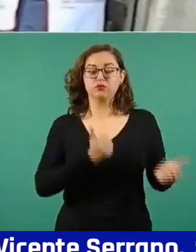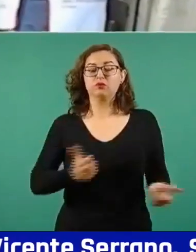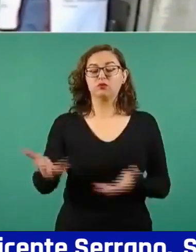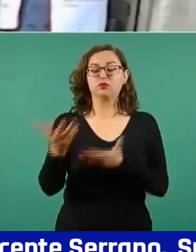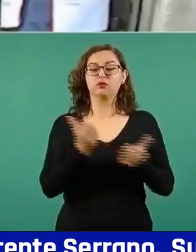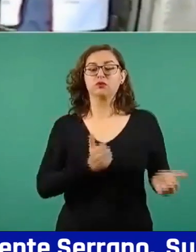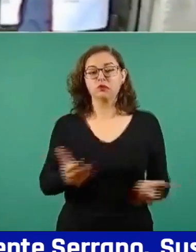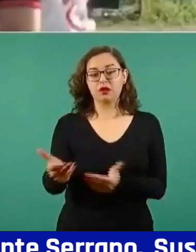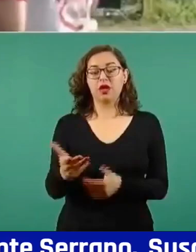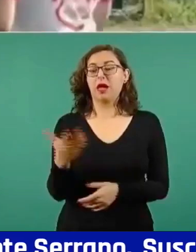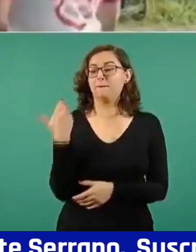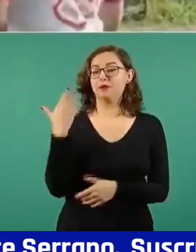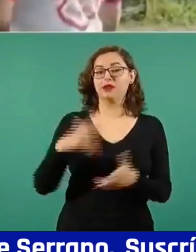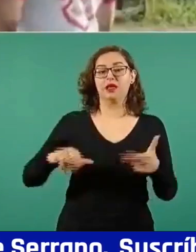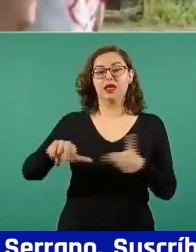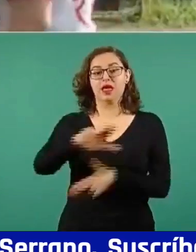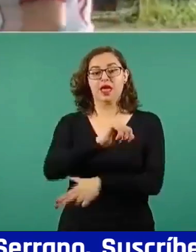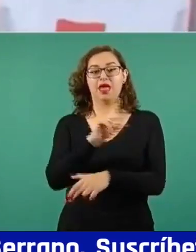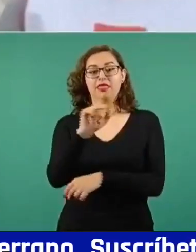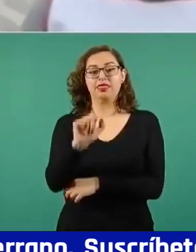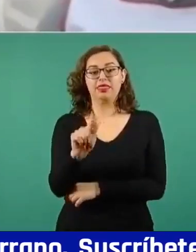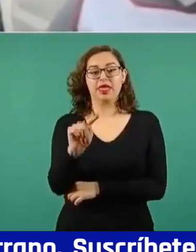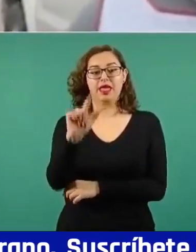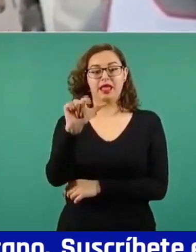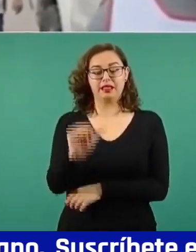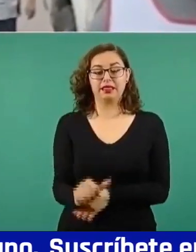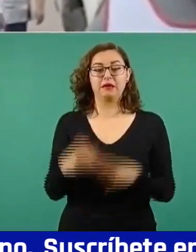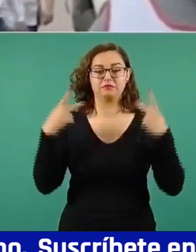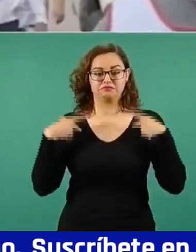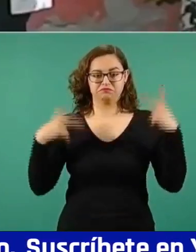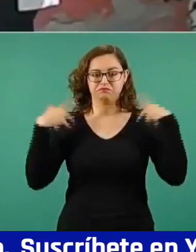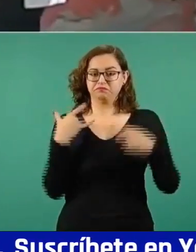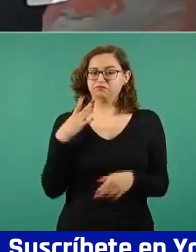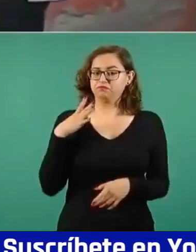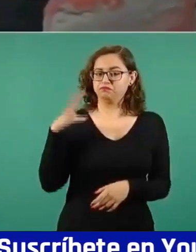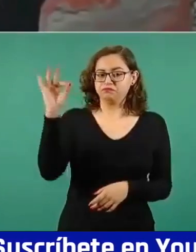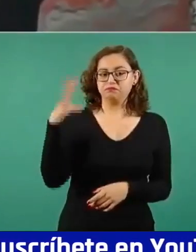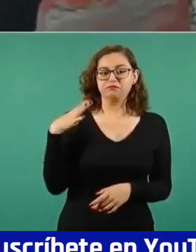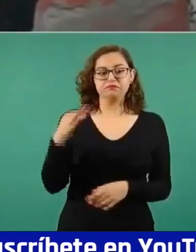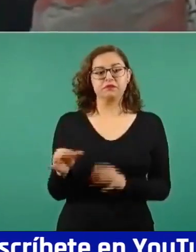del huracán Delta. Voluntarios participaron en la distribución de